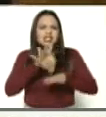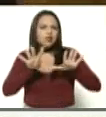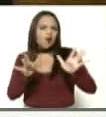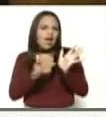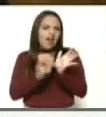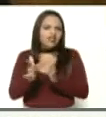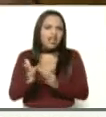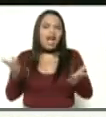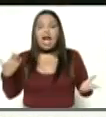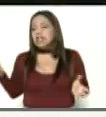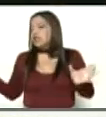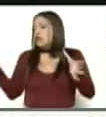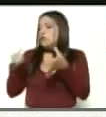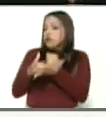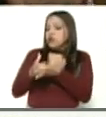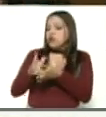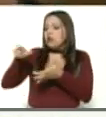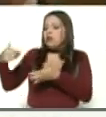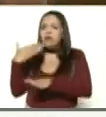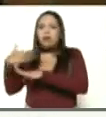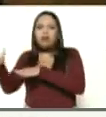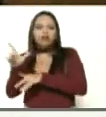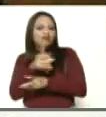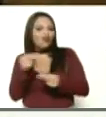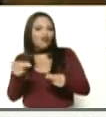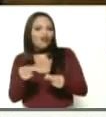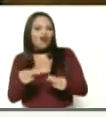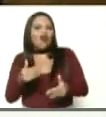que alguien se juntó aquí y salió, pum, no, venía un proceso.